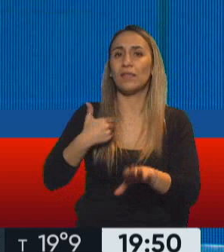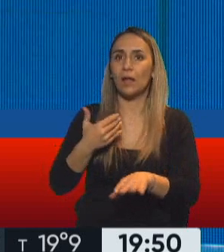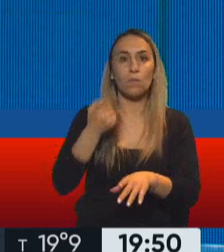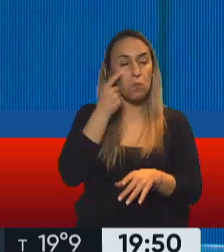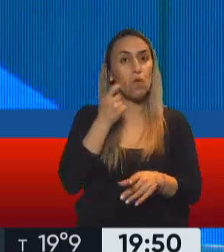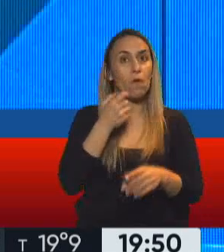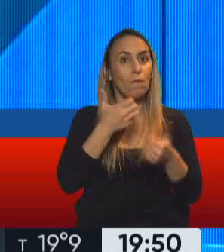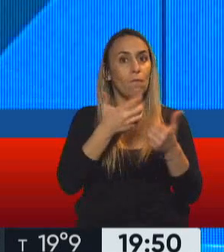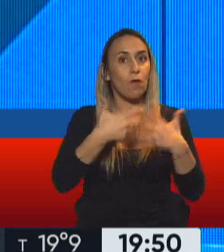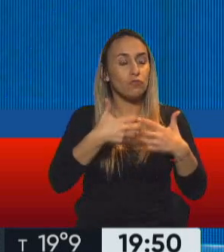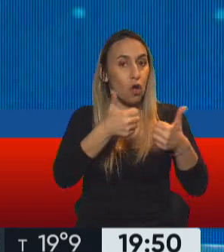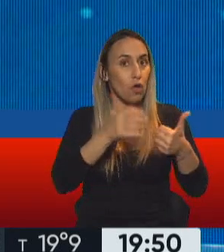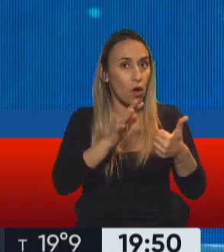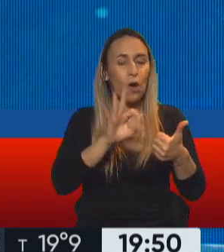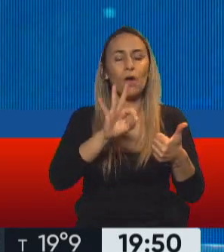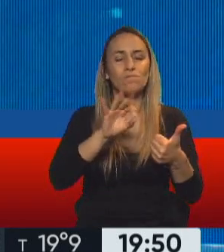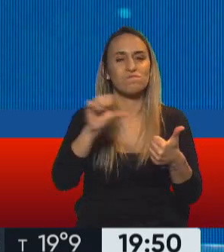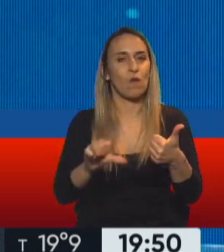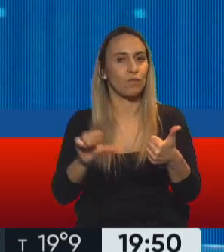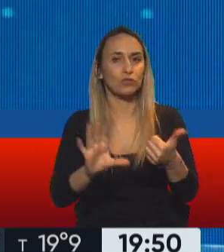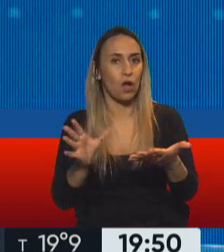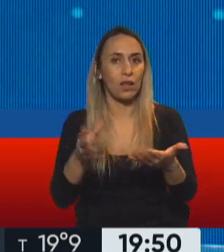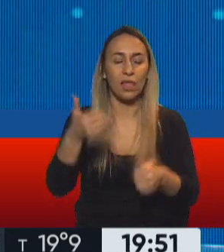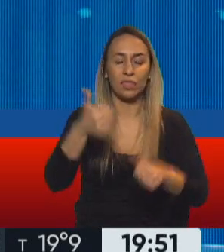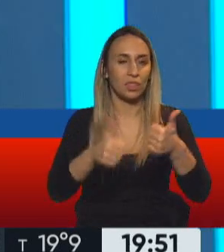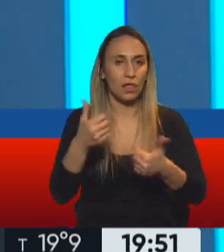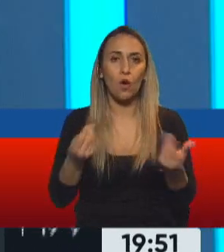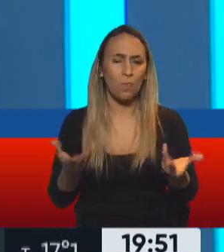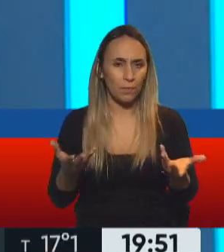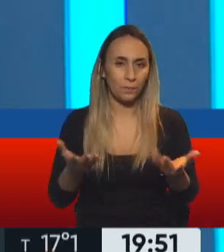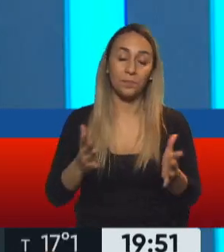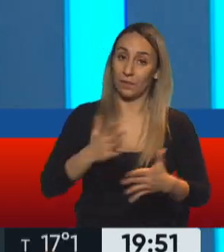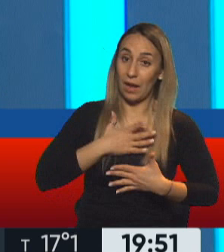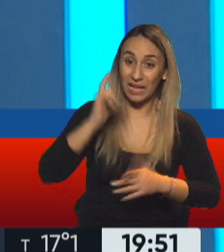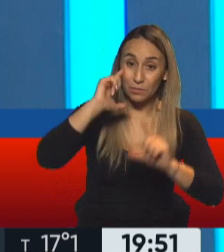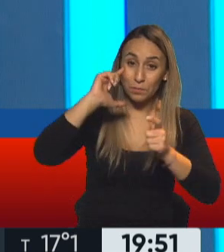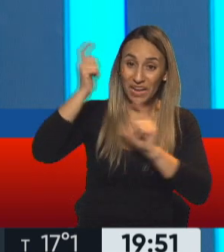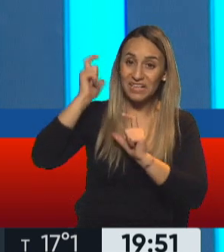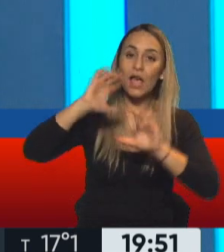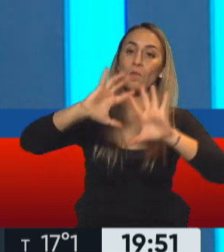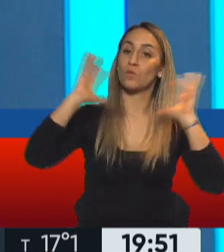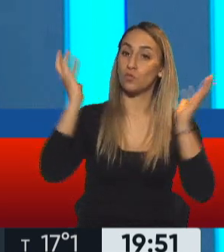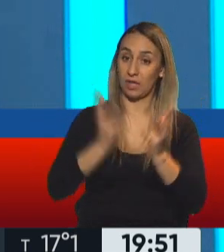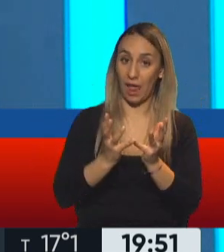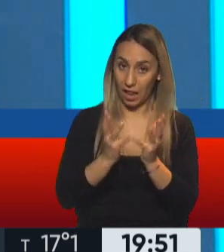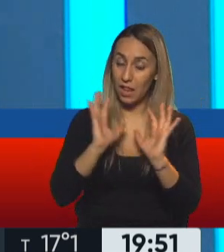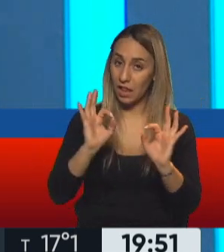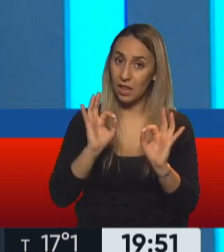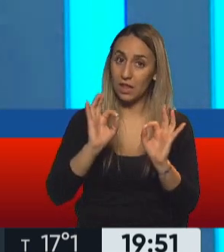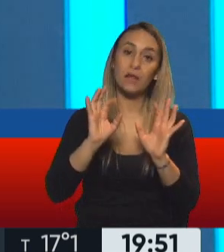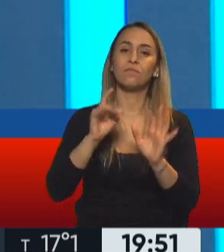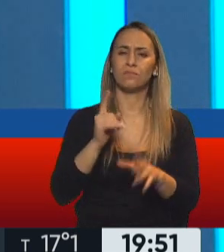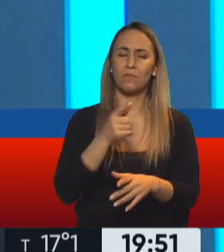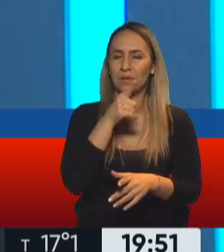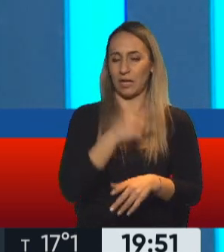que retroceder de alguna forma, no sería como fue? La experiencia a nivel mundial, yo creo que lo que hemos hecho nosotros en la